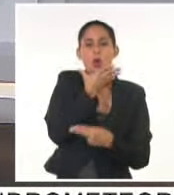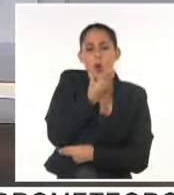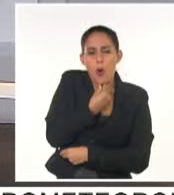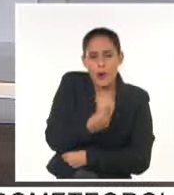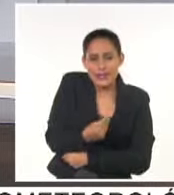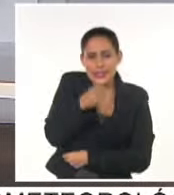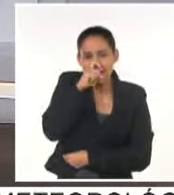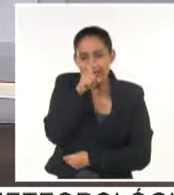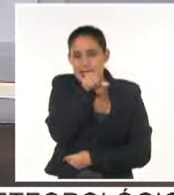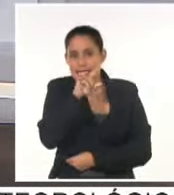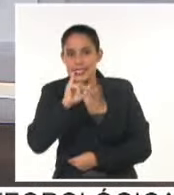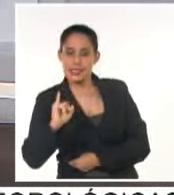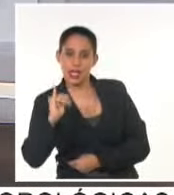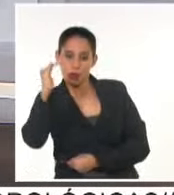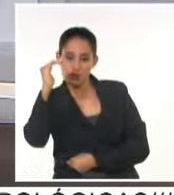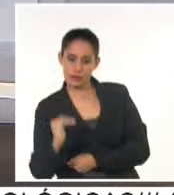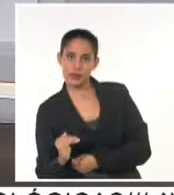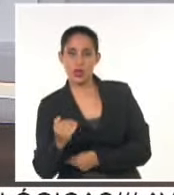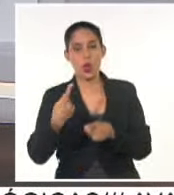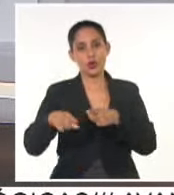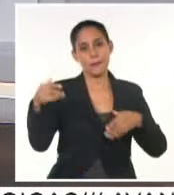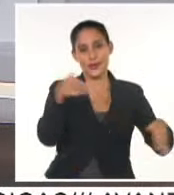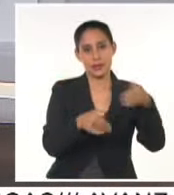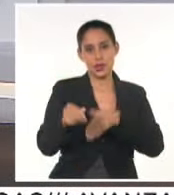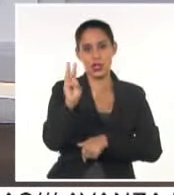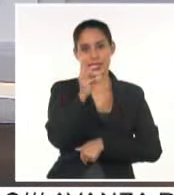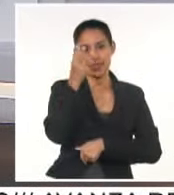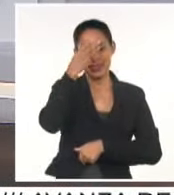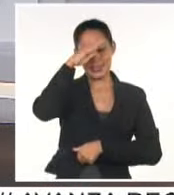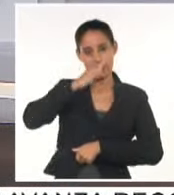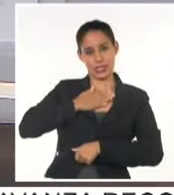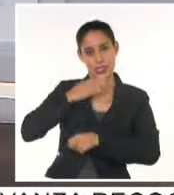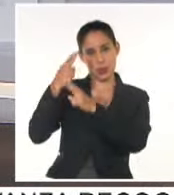años, con la participación de otros 3 cubanos. Y hasta aquí el deporte. Buenas noches.